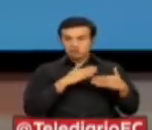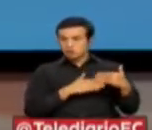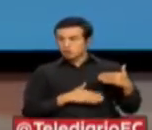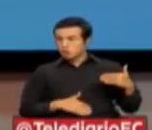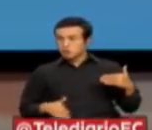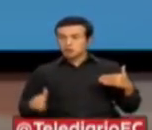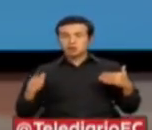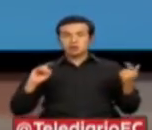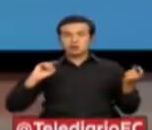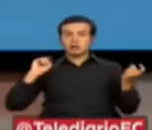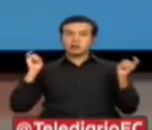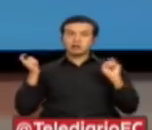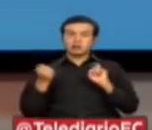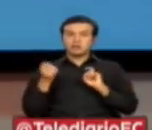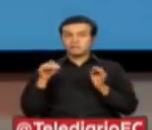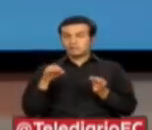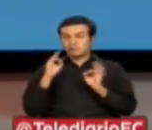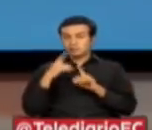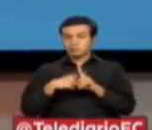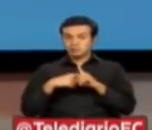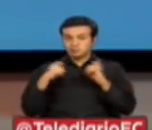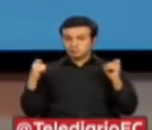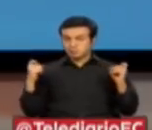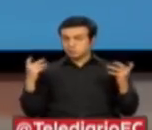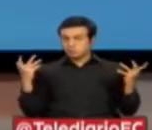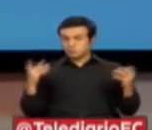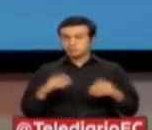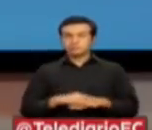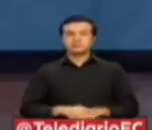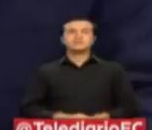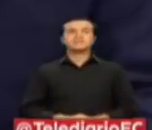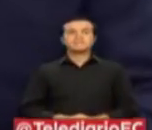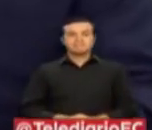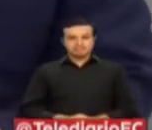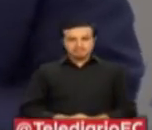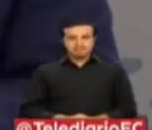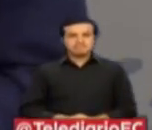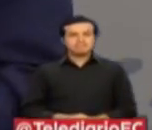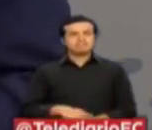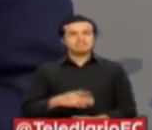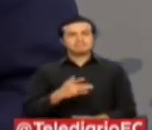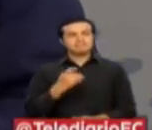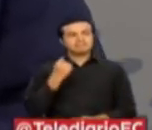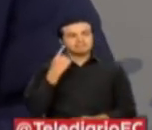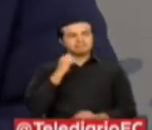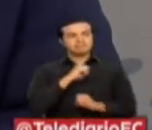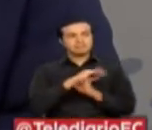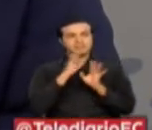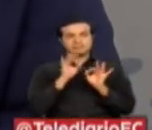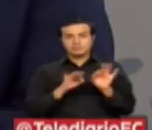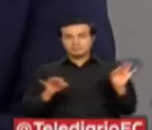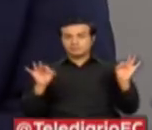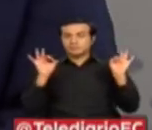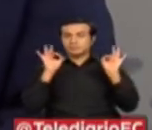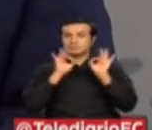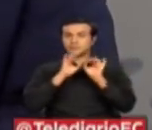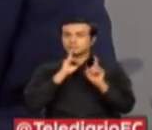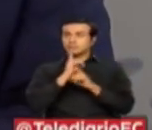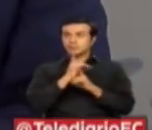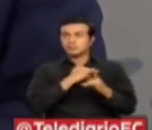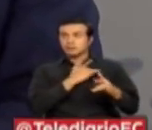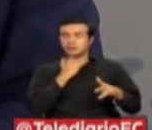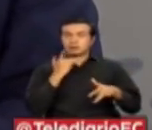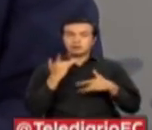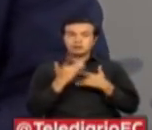habido este movimiento entre febrero y marzo. Muy bien, esto nos explica además la importancia que tiene en el estado de